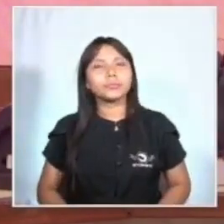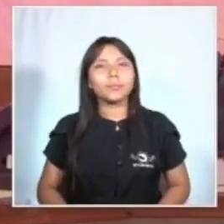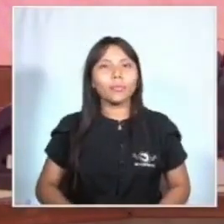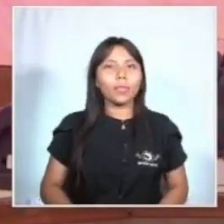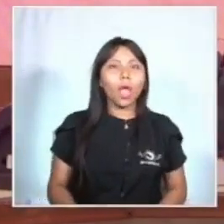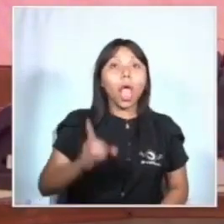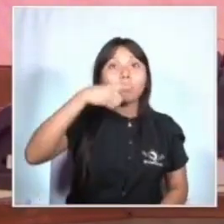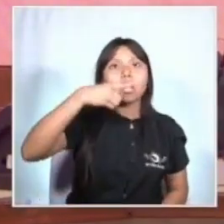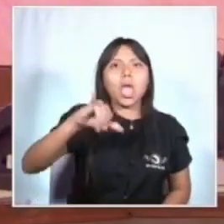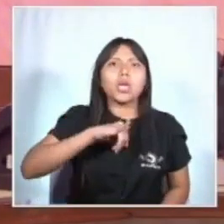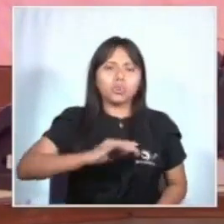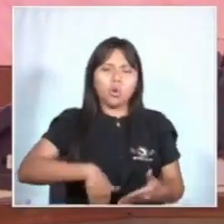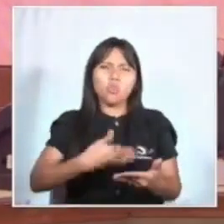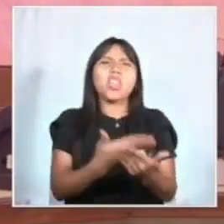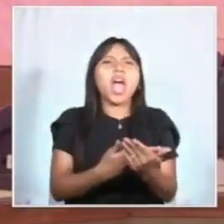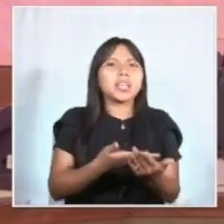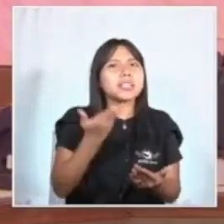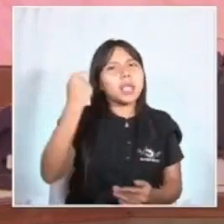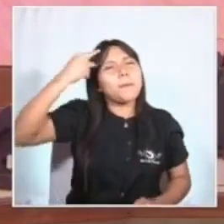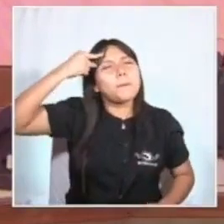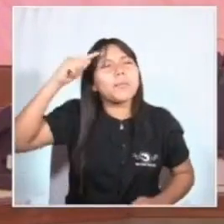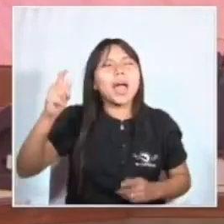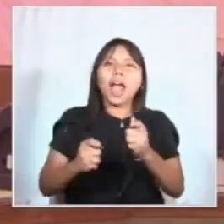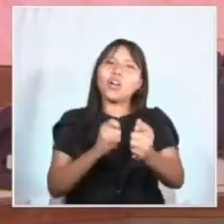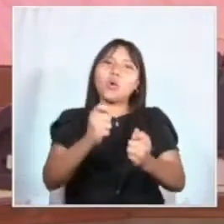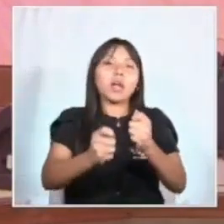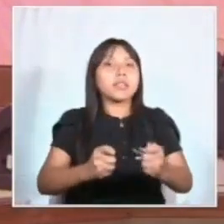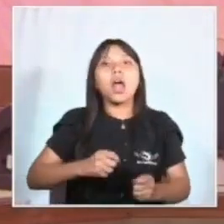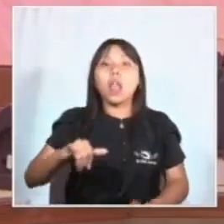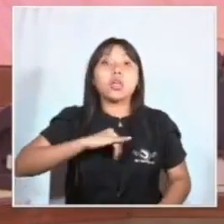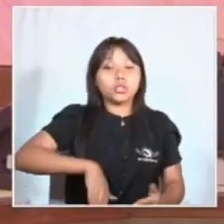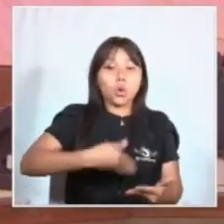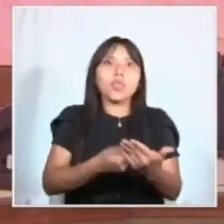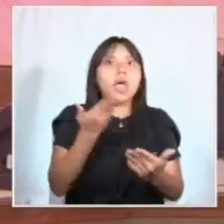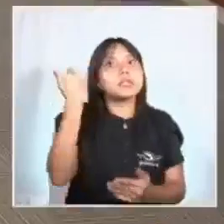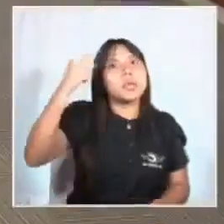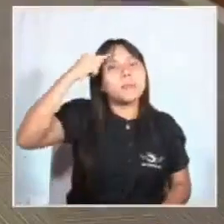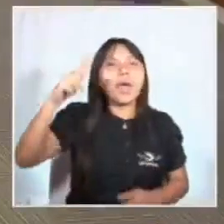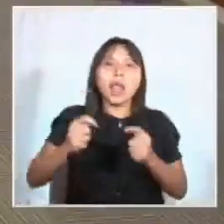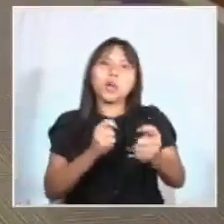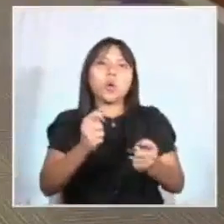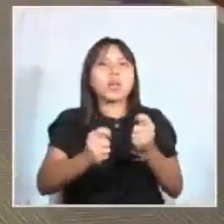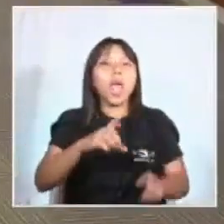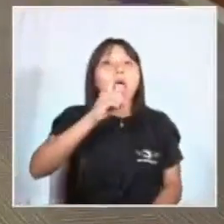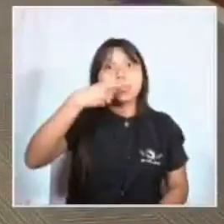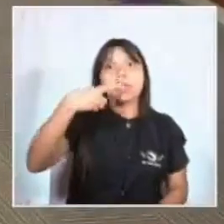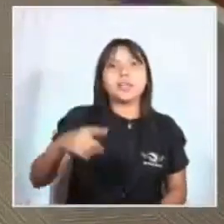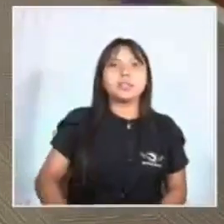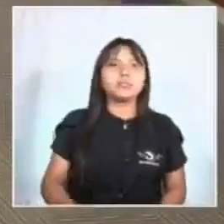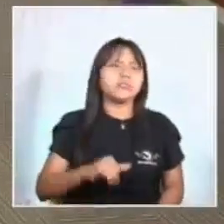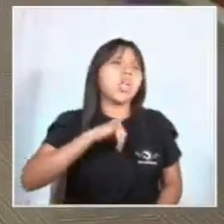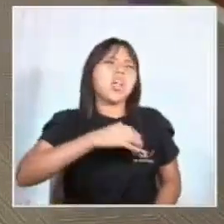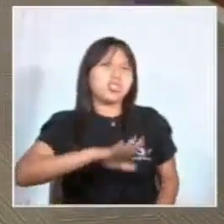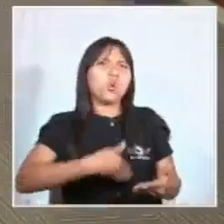Ay, dile a la de al lado: yo nací para gobernar. Yo nací para gobernar. Dile a la del otro lado: yo